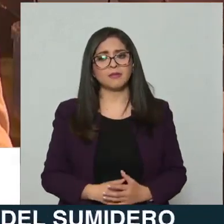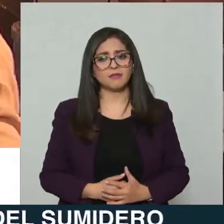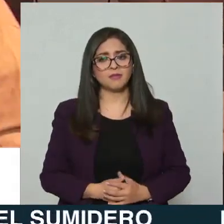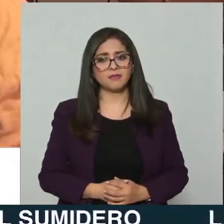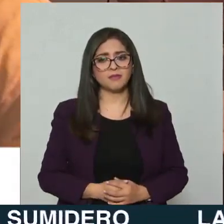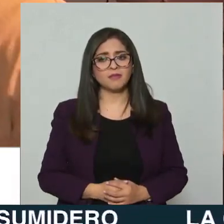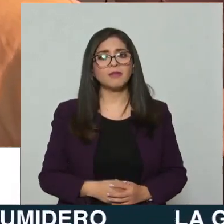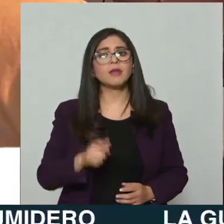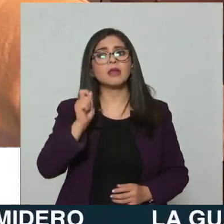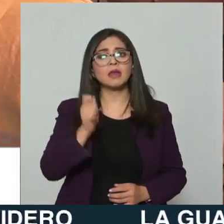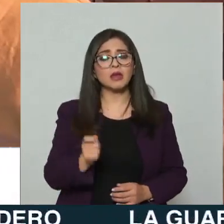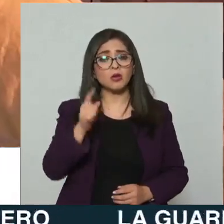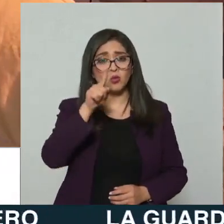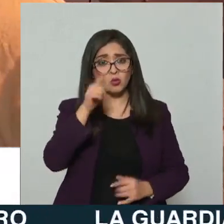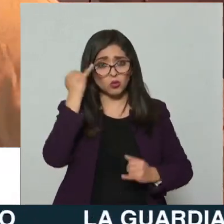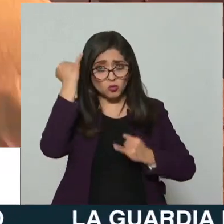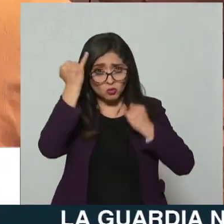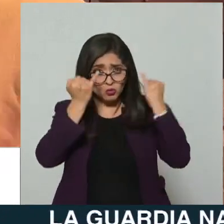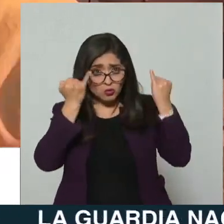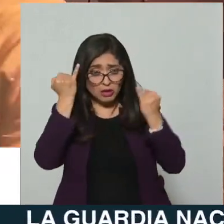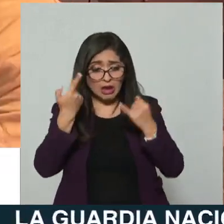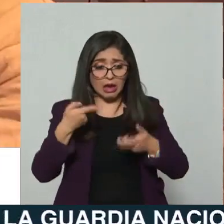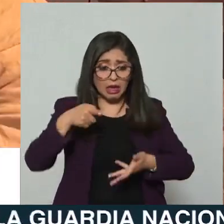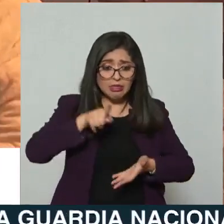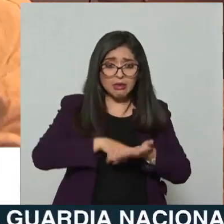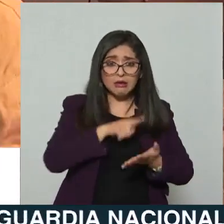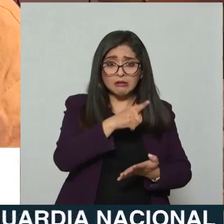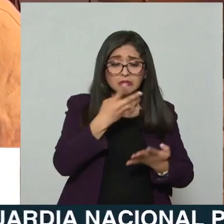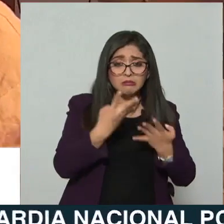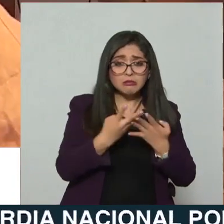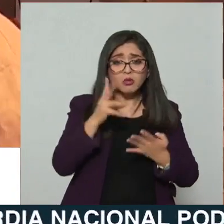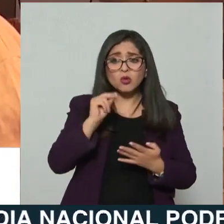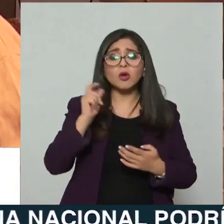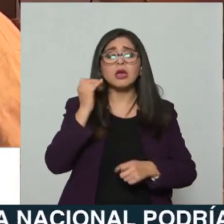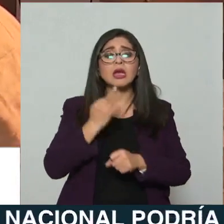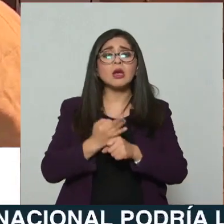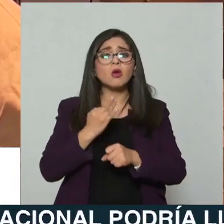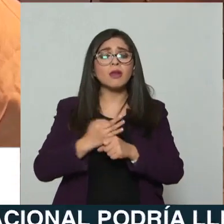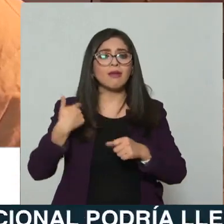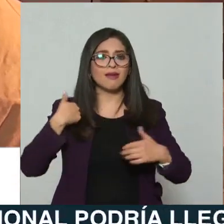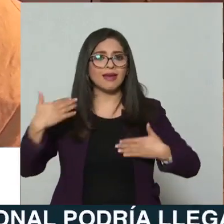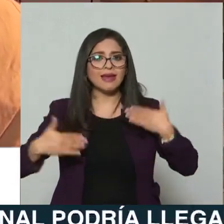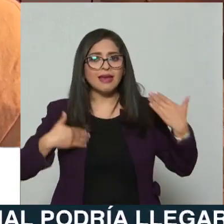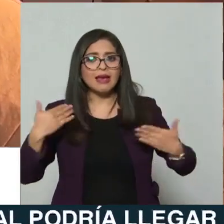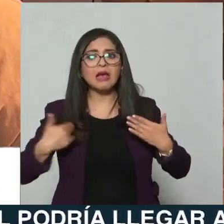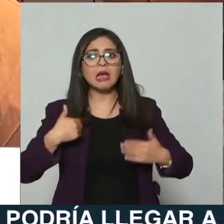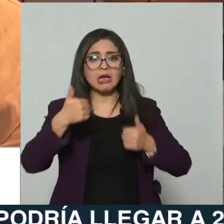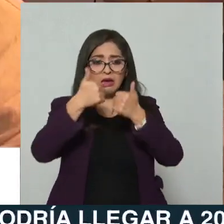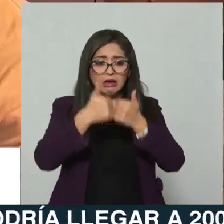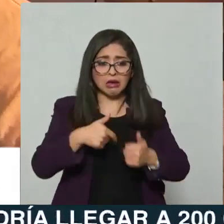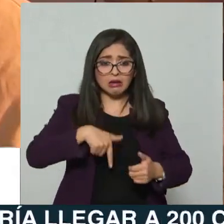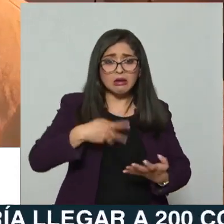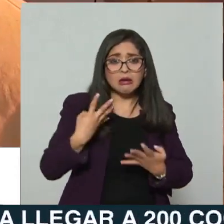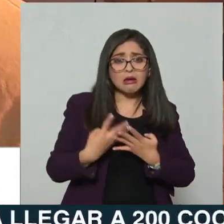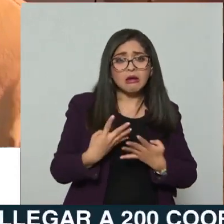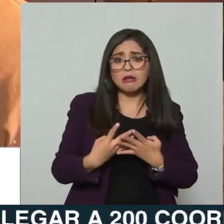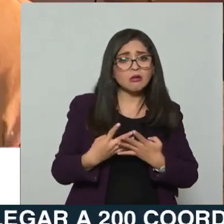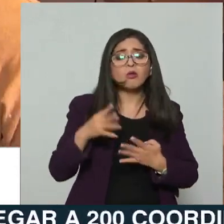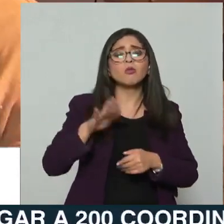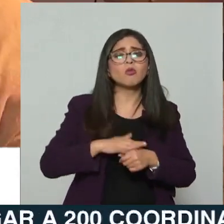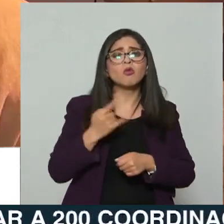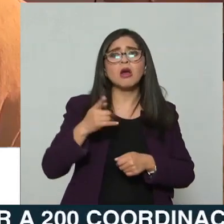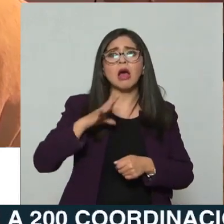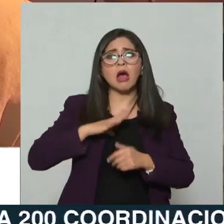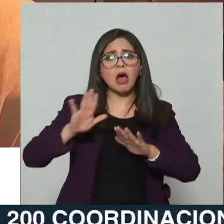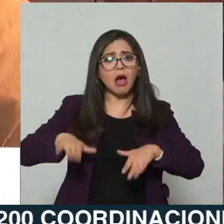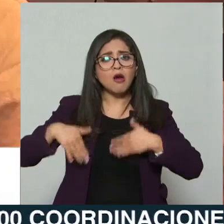de estos muros. Mi entusiasmo va más allá de estos muros y estas rejas. ¿Por qué? Porque yo tengo familia,